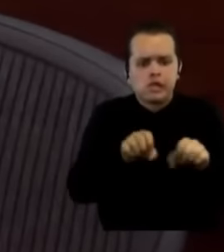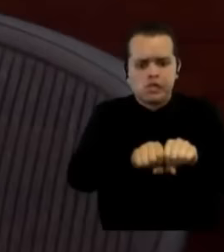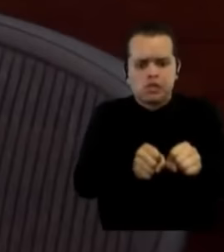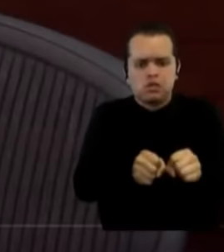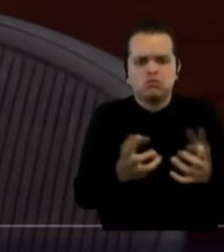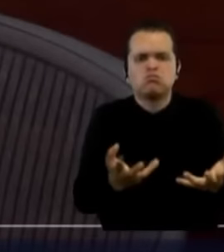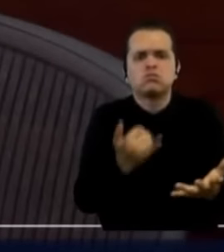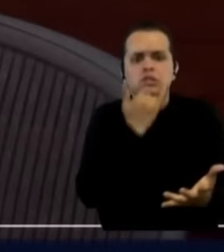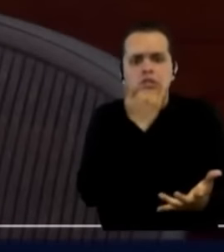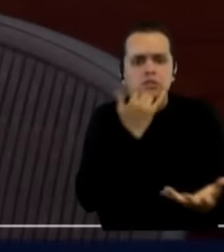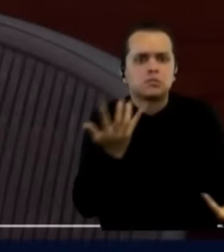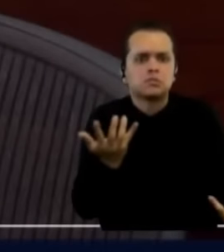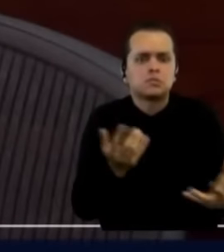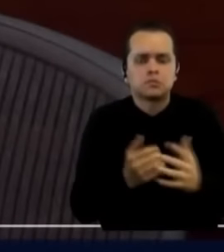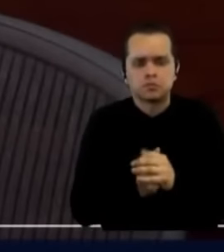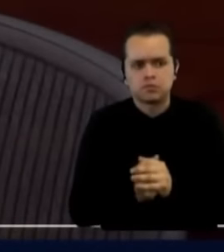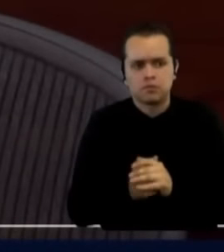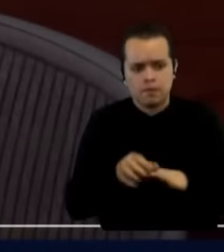rotos?